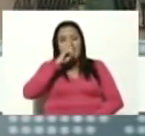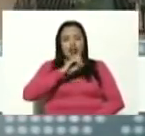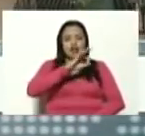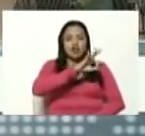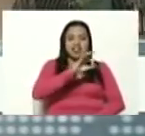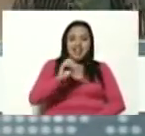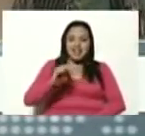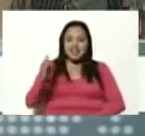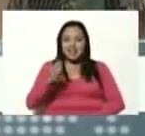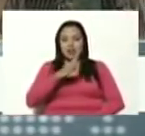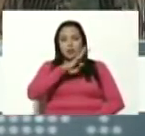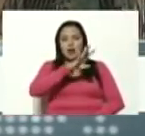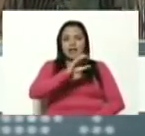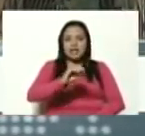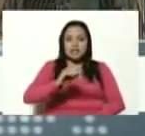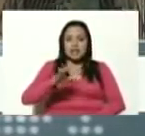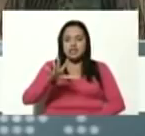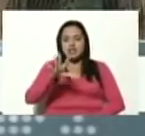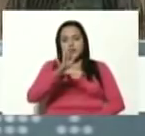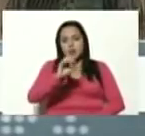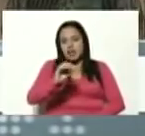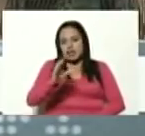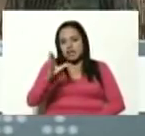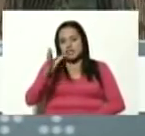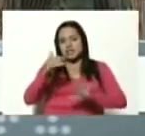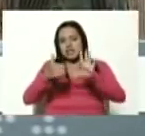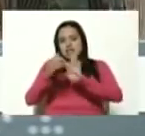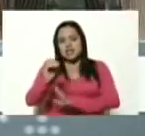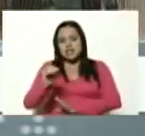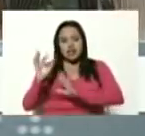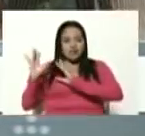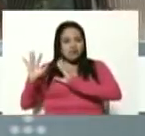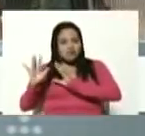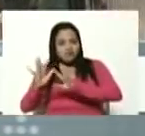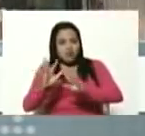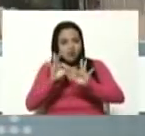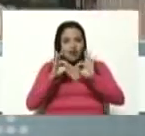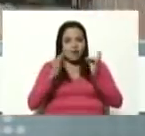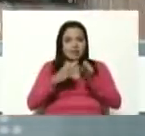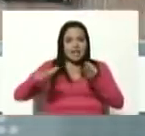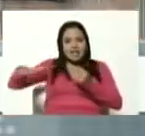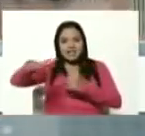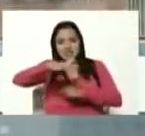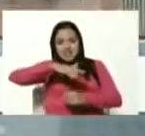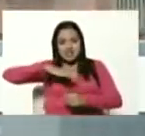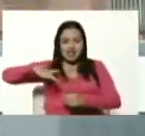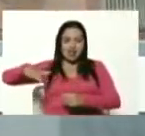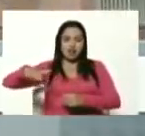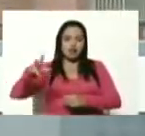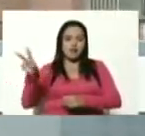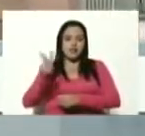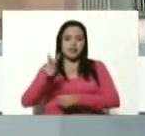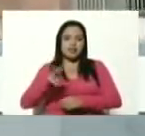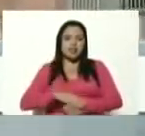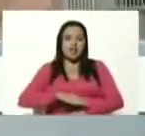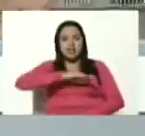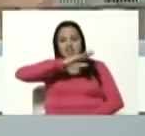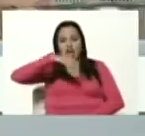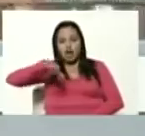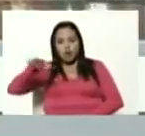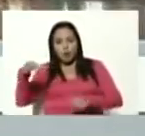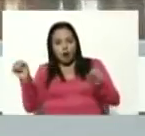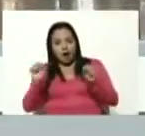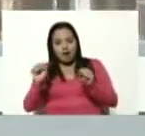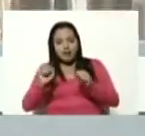50, 60, se vinieron miles de familias del llano venezolano, del oriente venezolano, de los Andes,